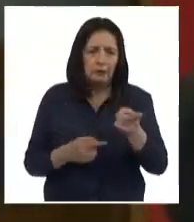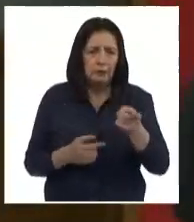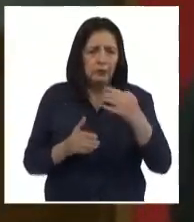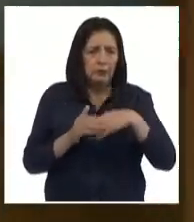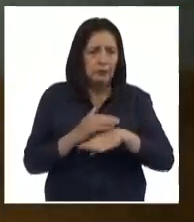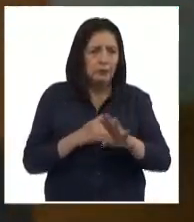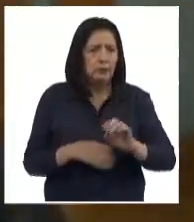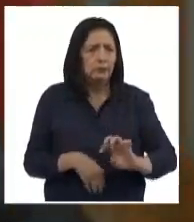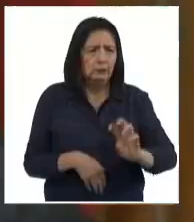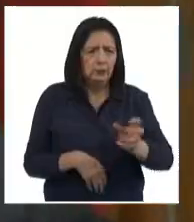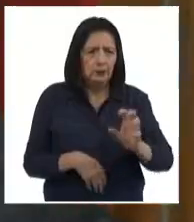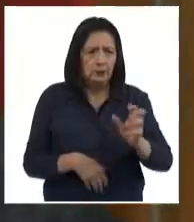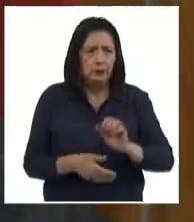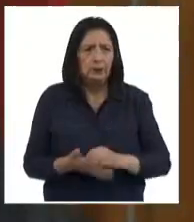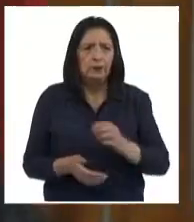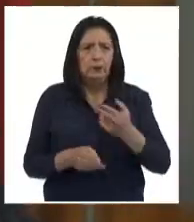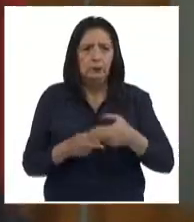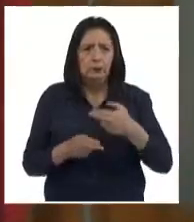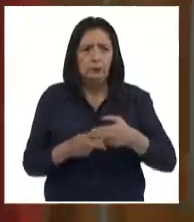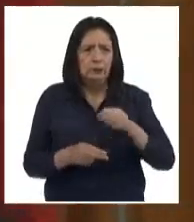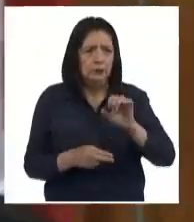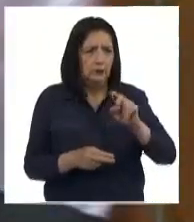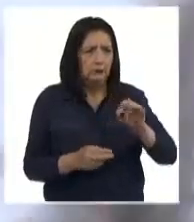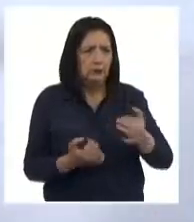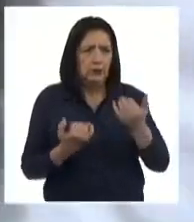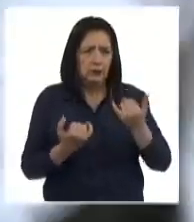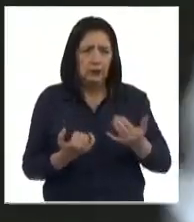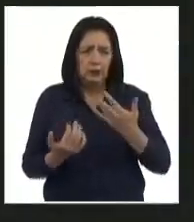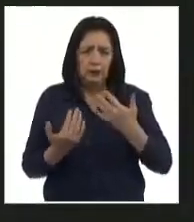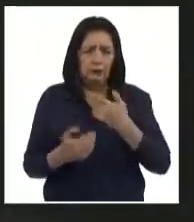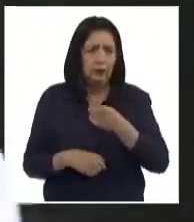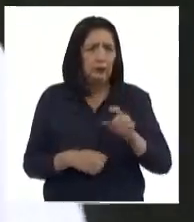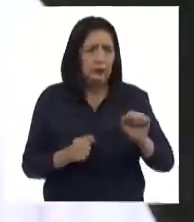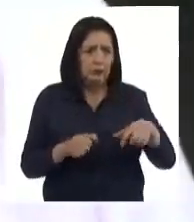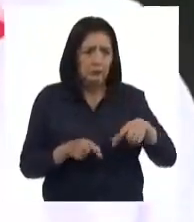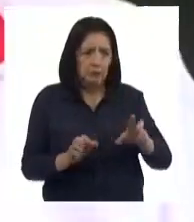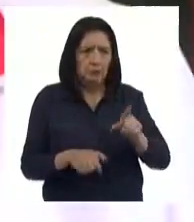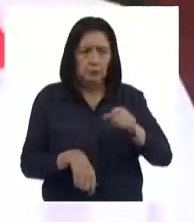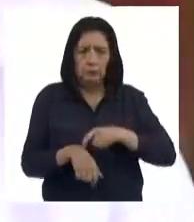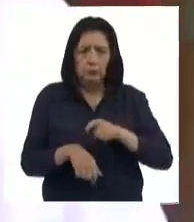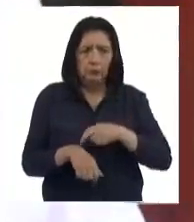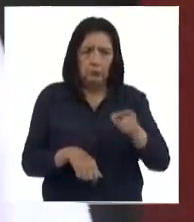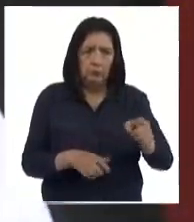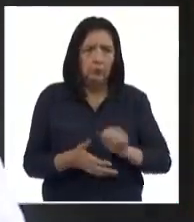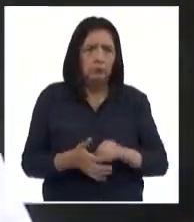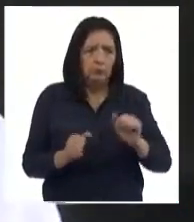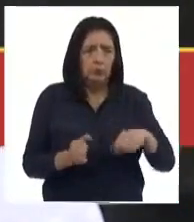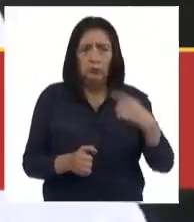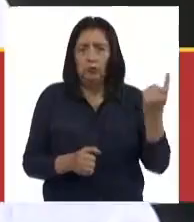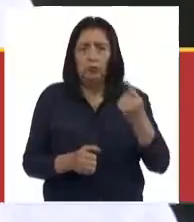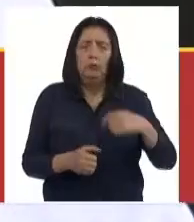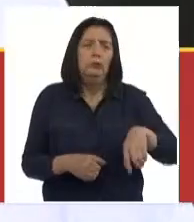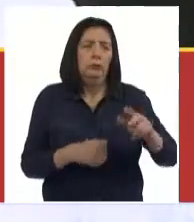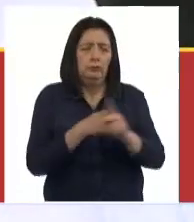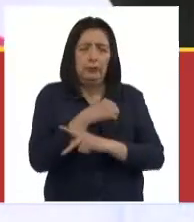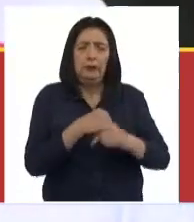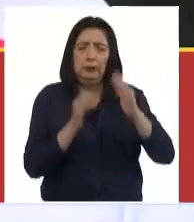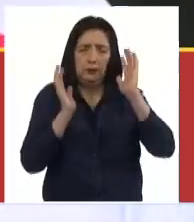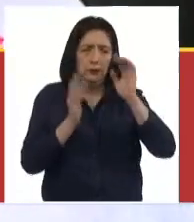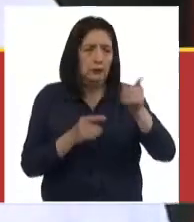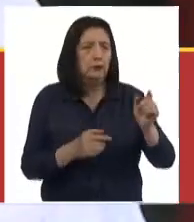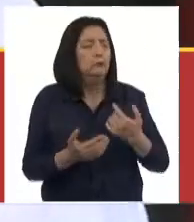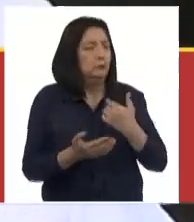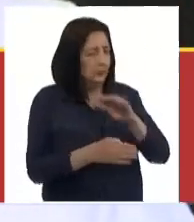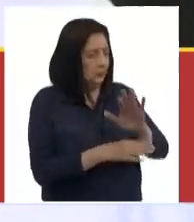dentro de una radio local, la Radio Santa Mónica. Acaba de dar unas declaraciones y él nos ha permitido un poco de su tiempo para que todo el país lo escuche. Señor Pedro,